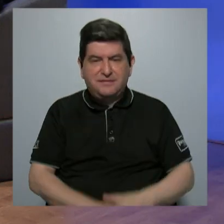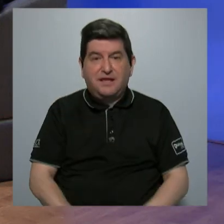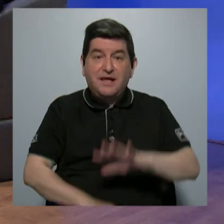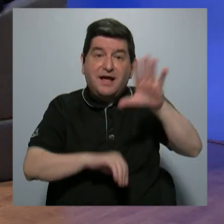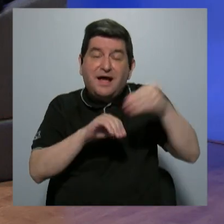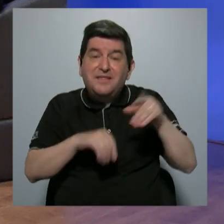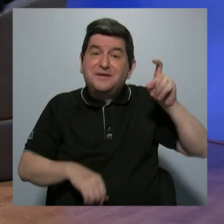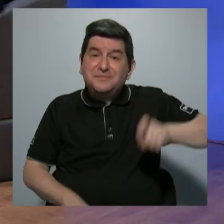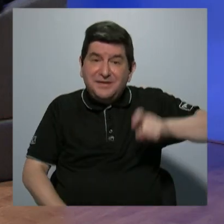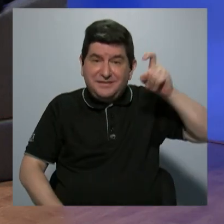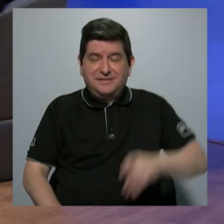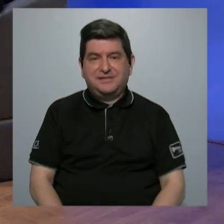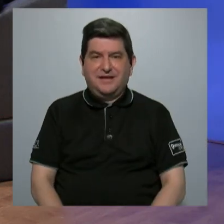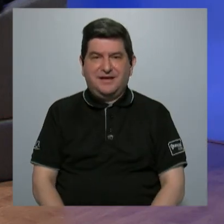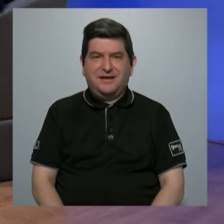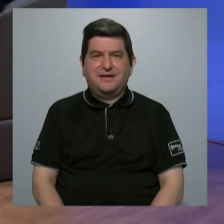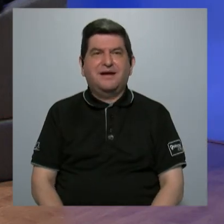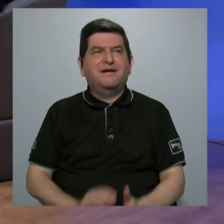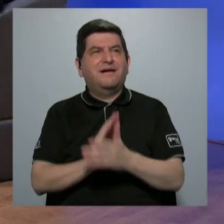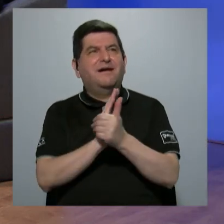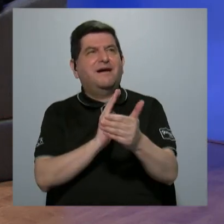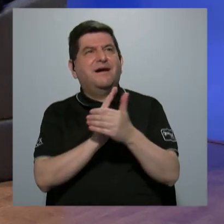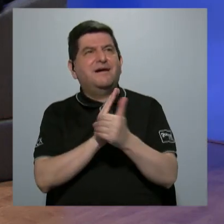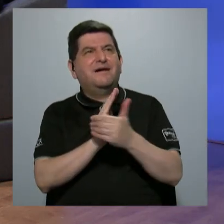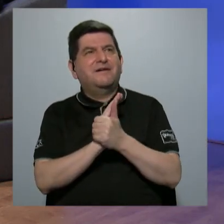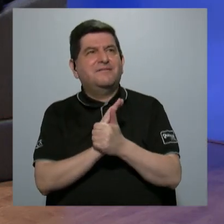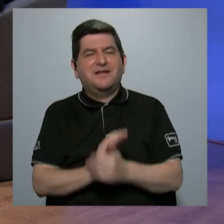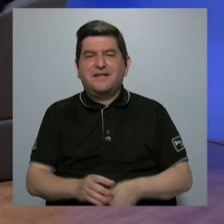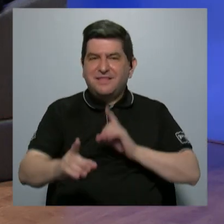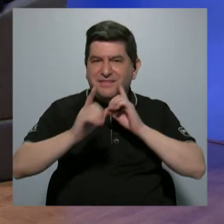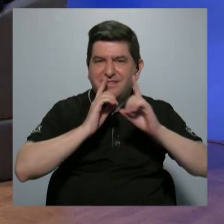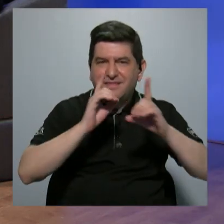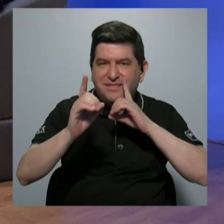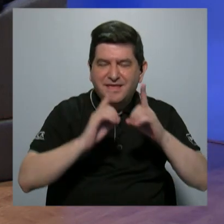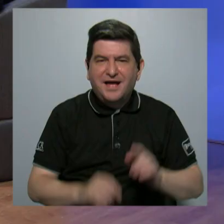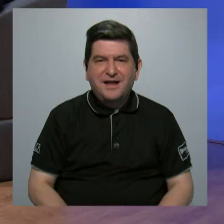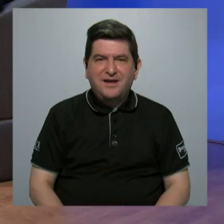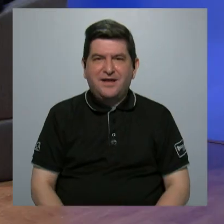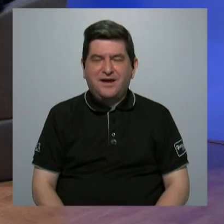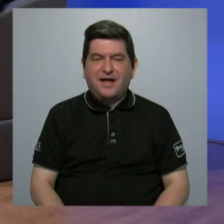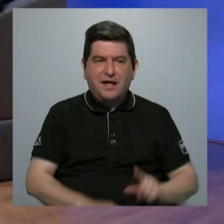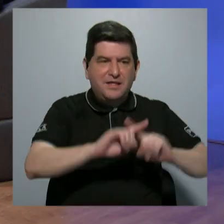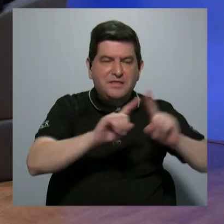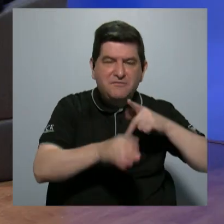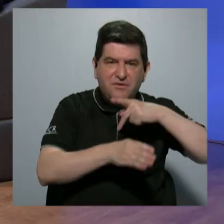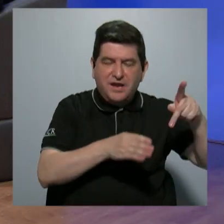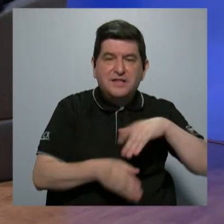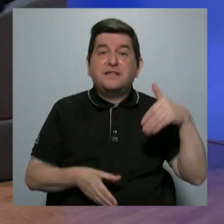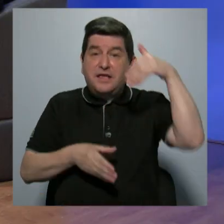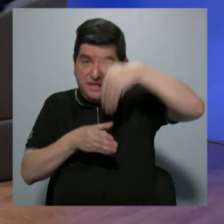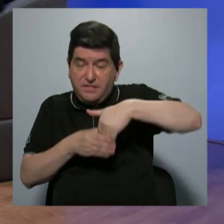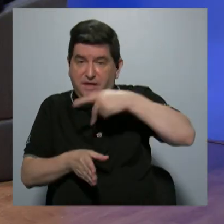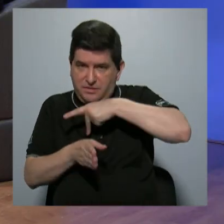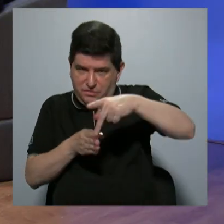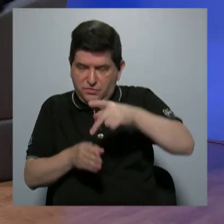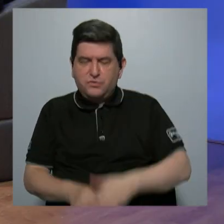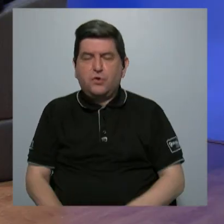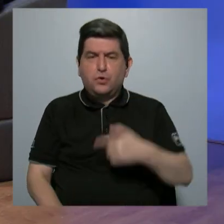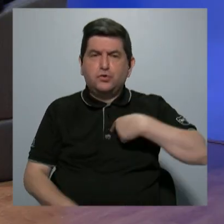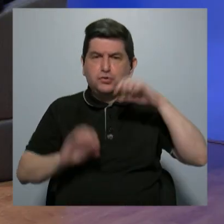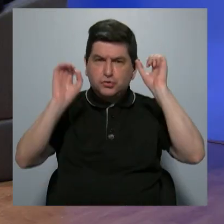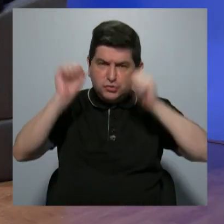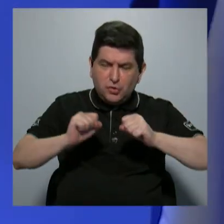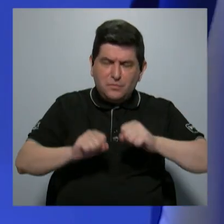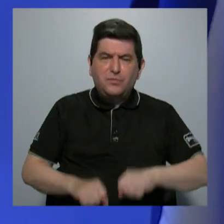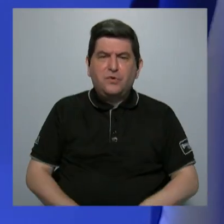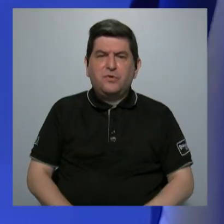es necesario tener ciertas habilidades de diálogo inter y transdisciplinar que yo puedo llevar a la mesa para, de alguna